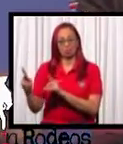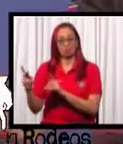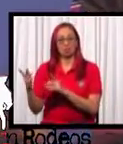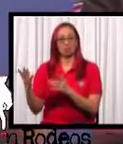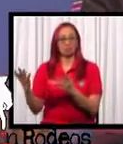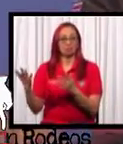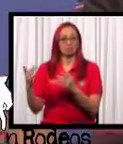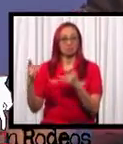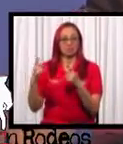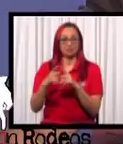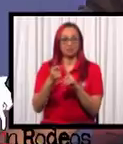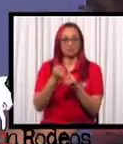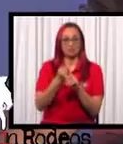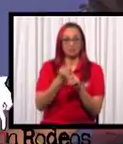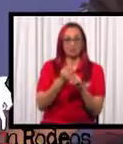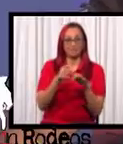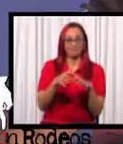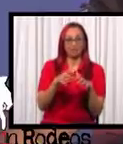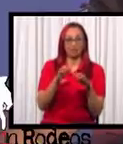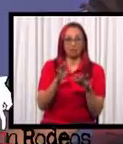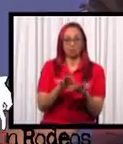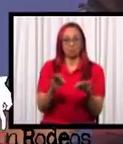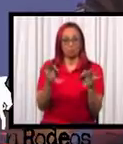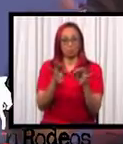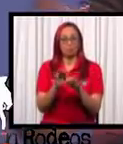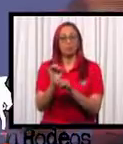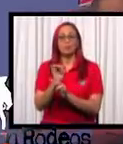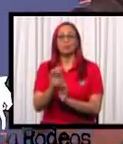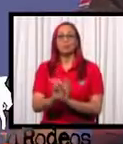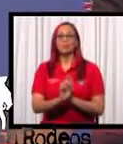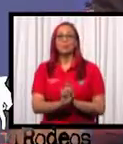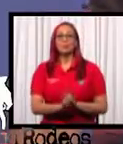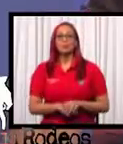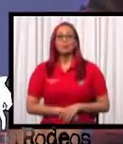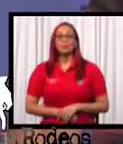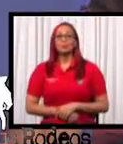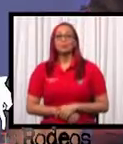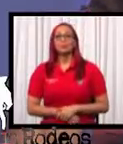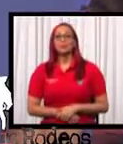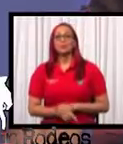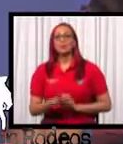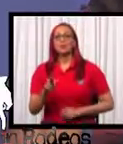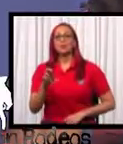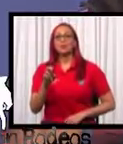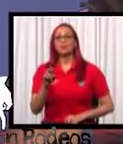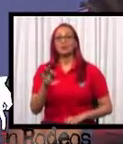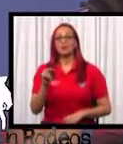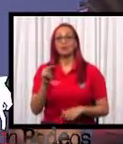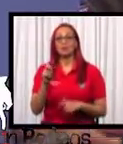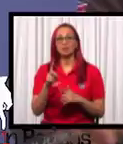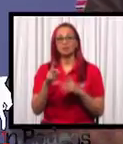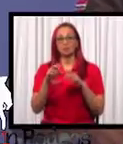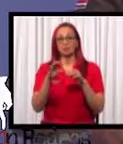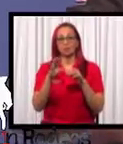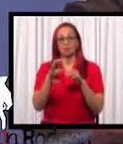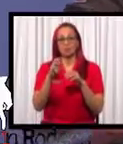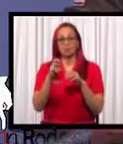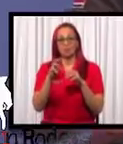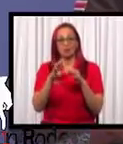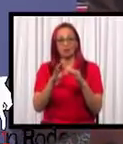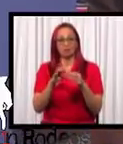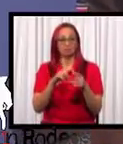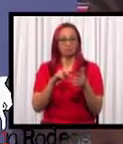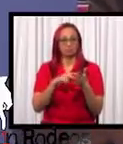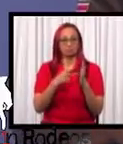también por este foro importantes, como por ejemplo don Renato de la Cámara de Porcicultores, donde es